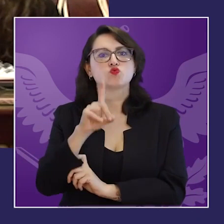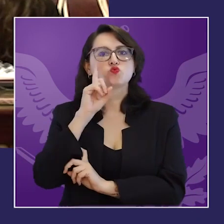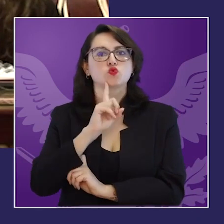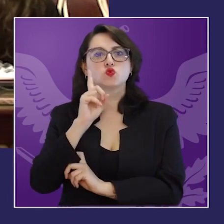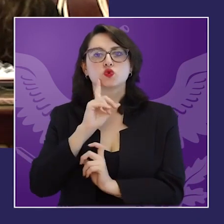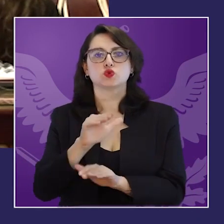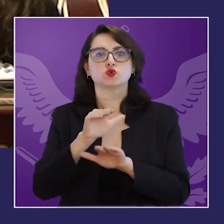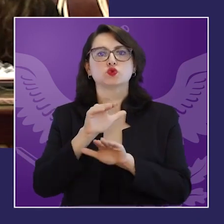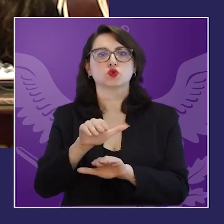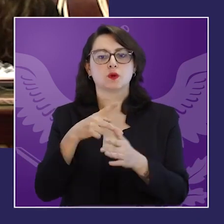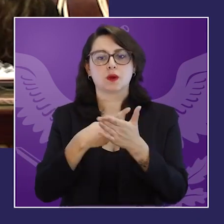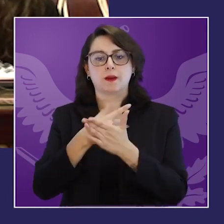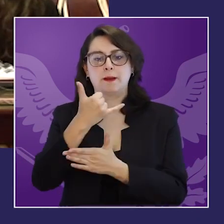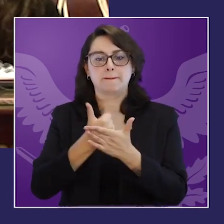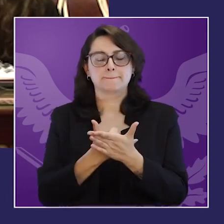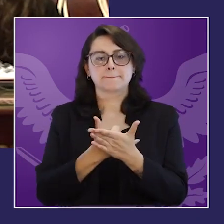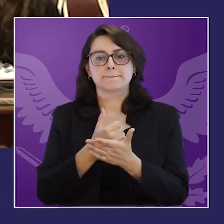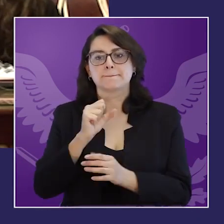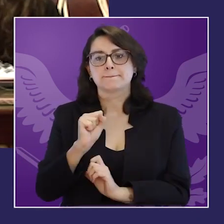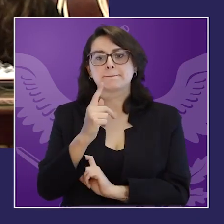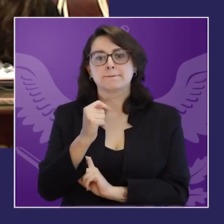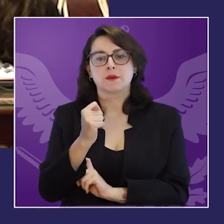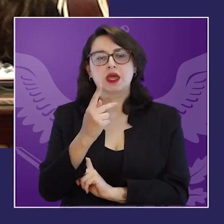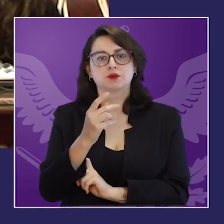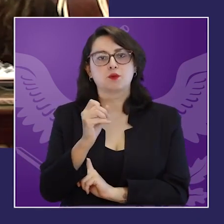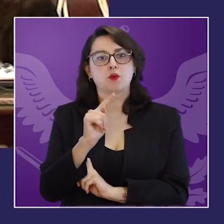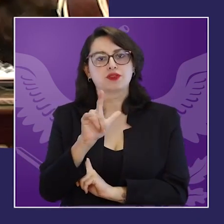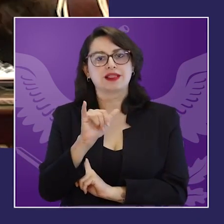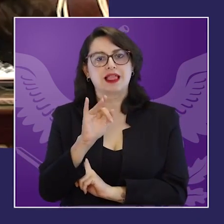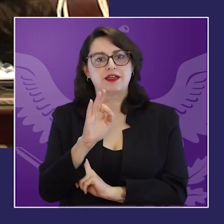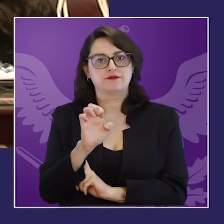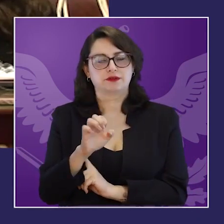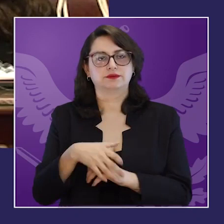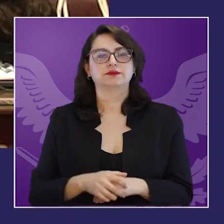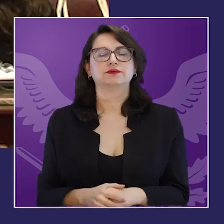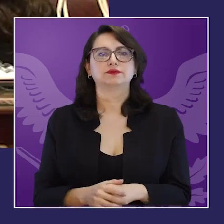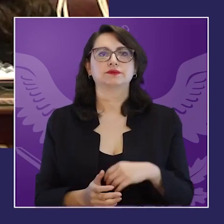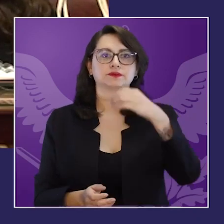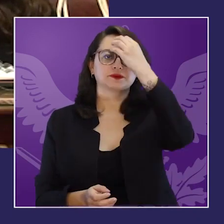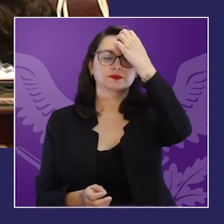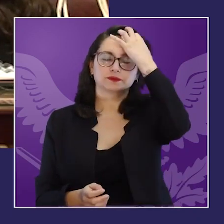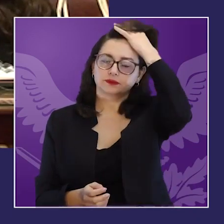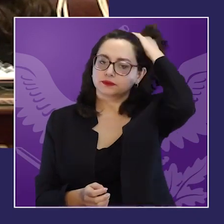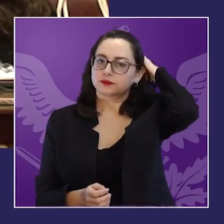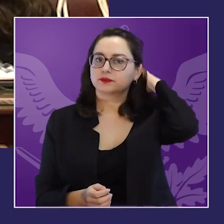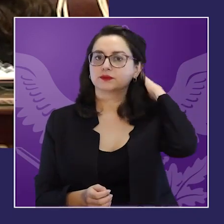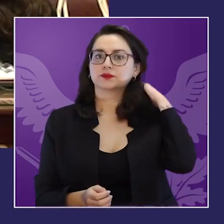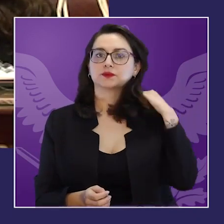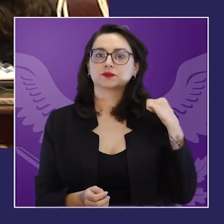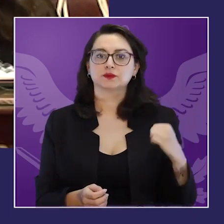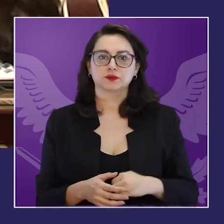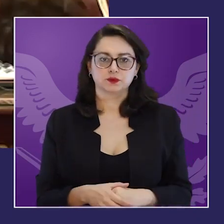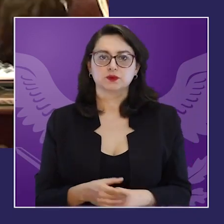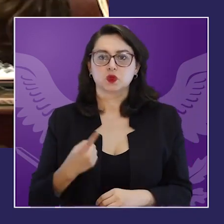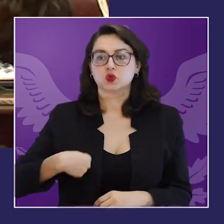el informe que trabajamos con ONU Mujeres en el marco del proyecto Spotlight, donde un poco